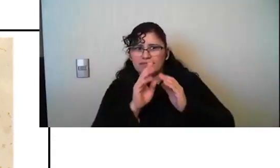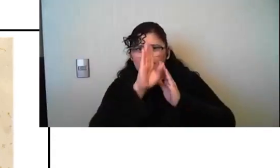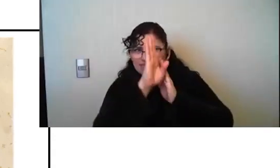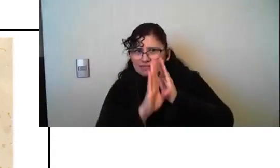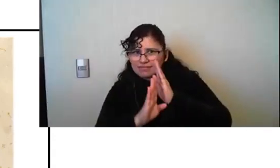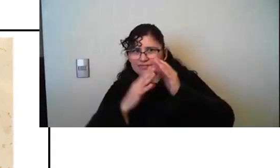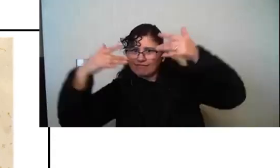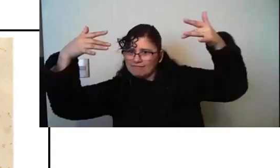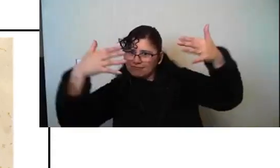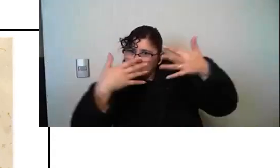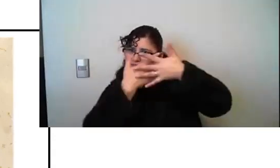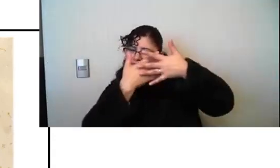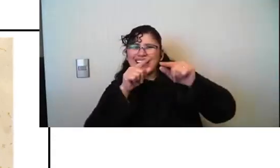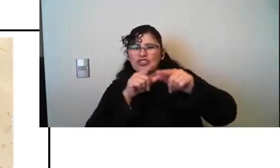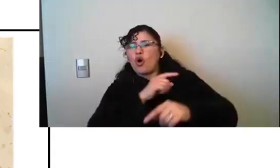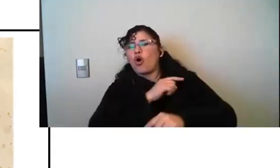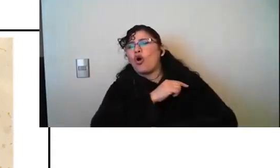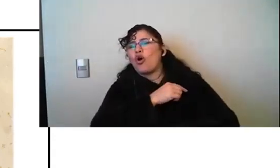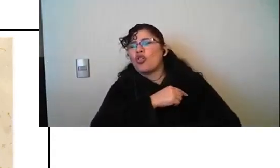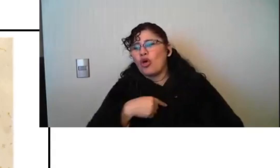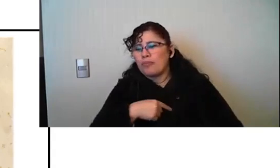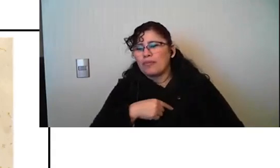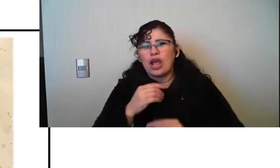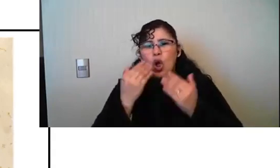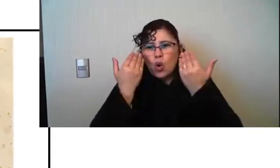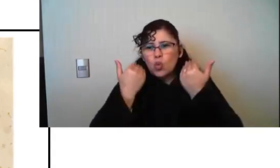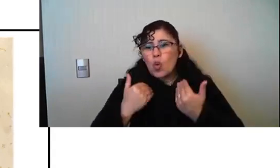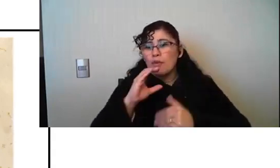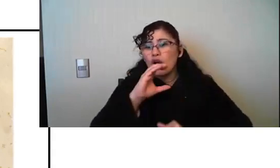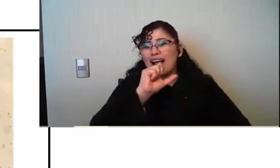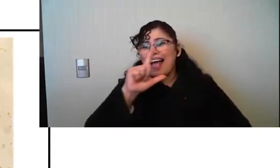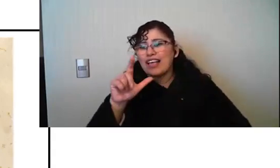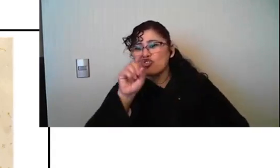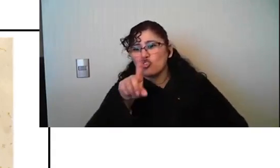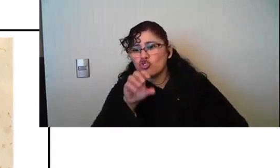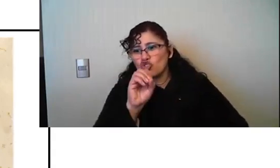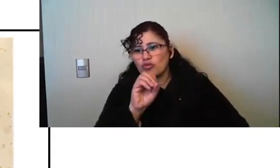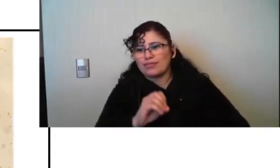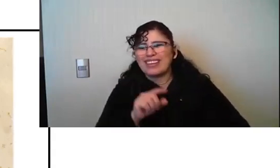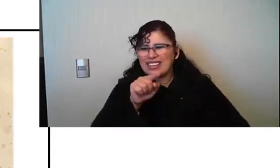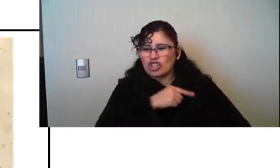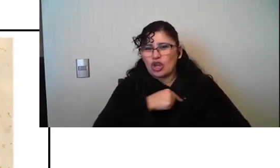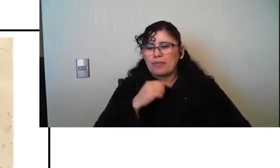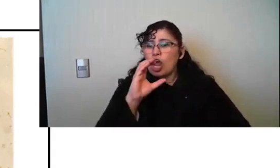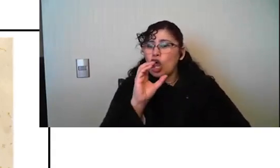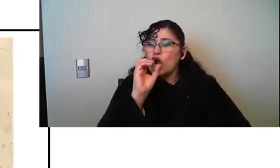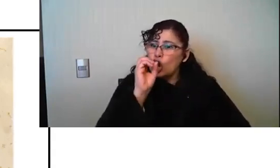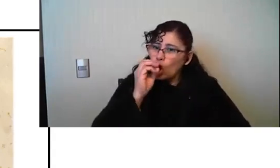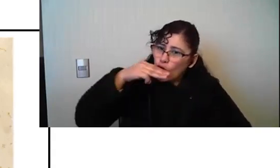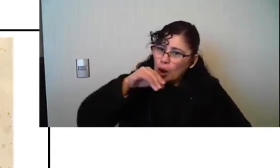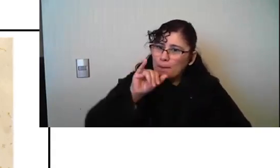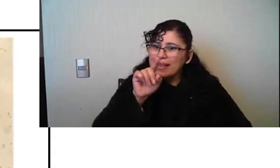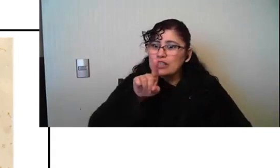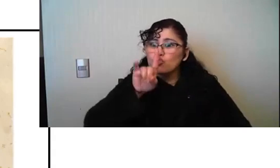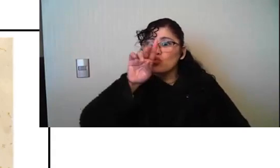y que corresponden al cuerpo calloso. Esto es una comisura, es decir, comunica un lado con otro. Y en realidad es la gran comisura, que es el